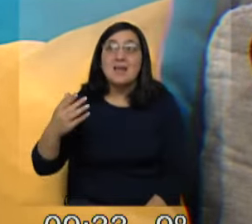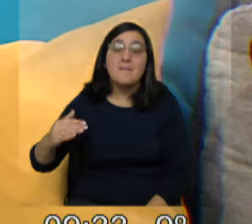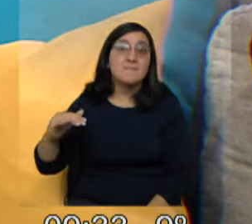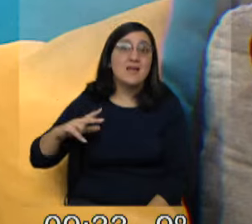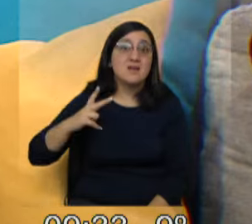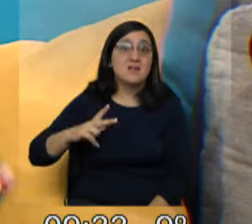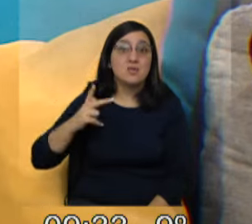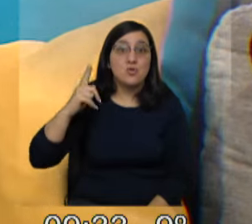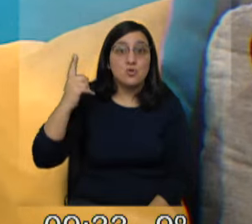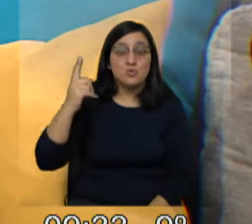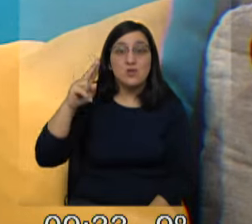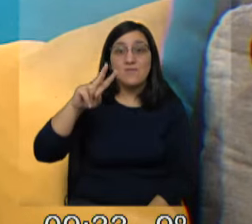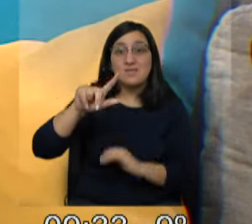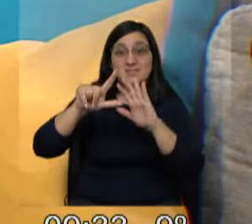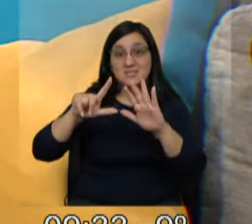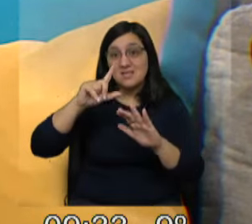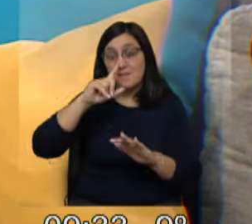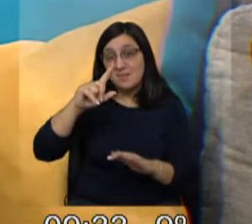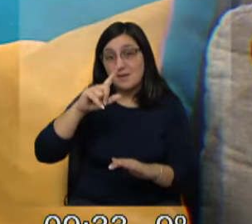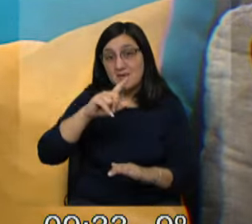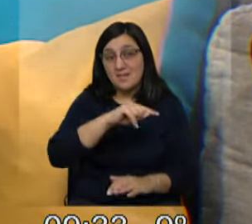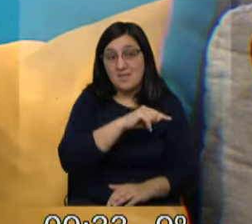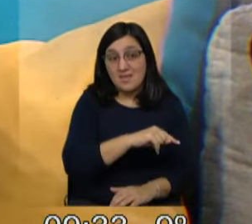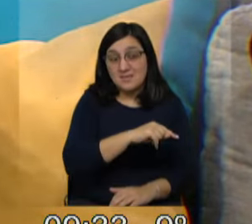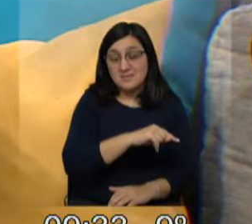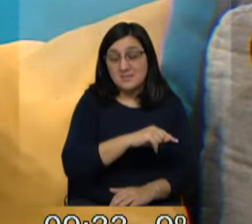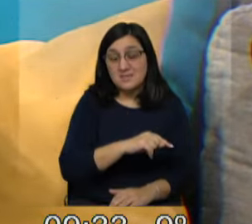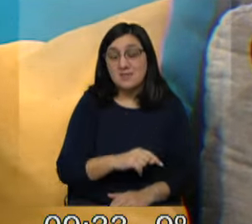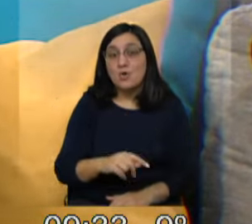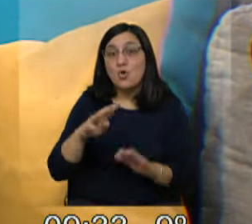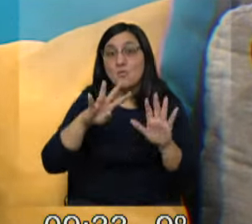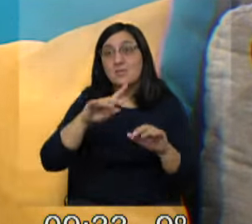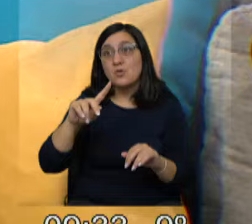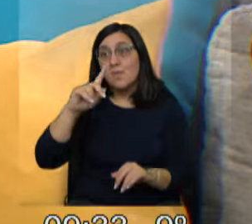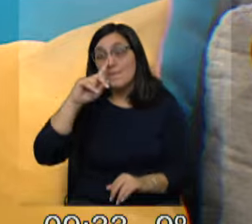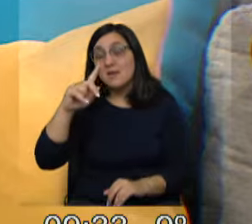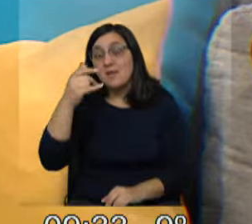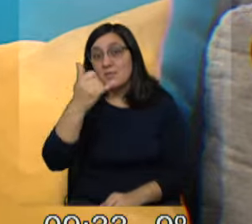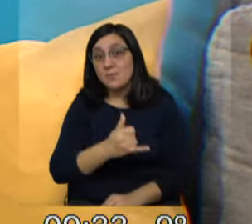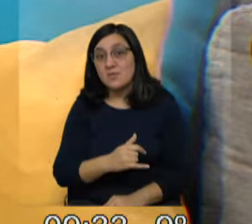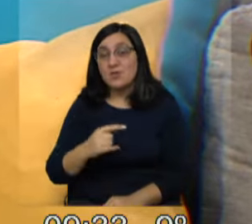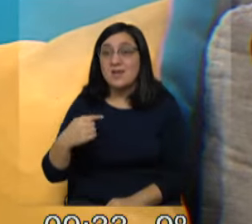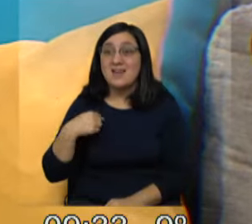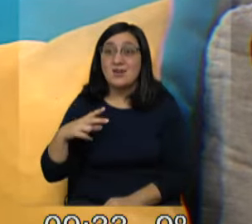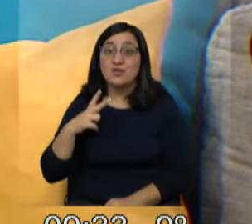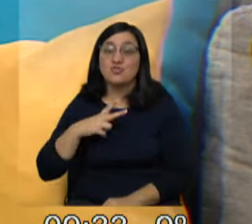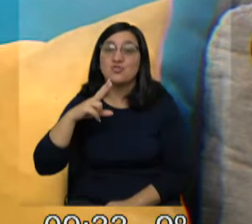alto, de los 27.000 del quintil más bajo o de los 91.000 del promedio, en el quintil más alto, es